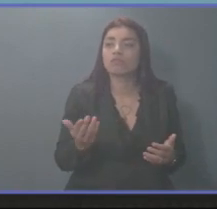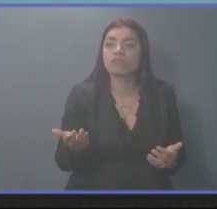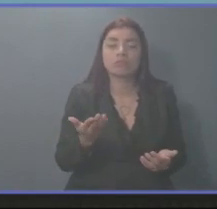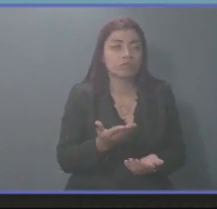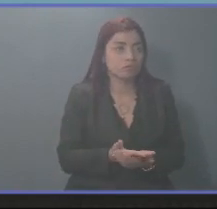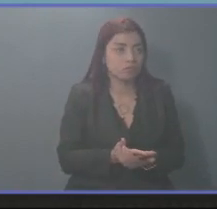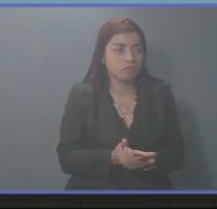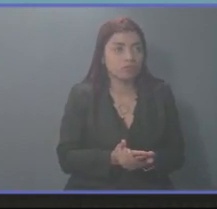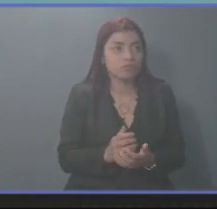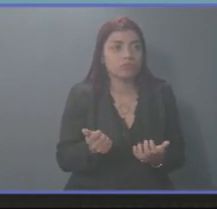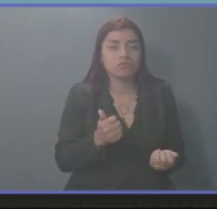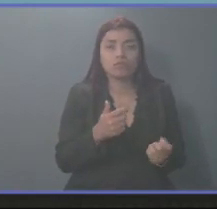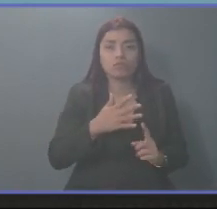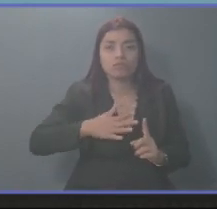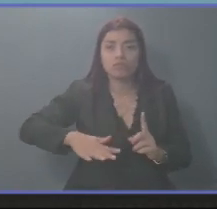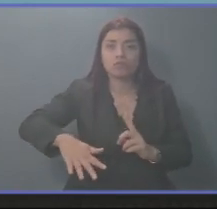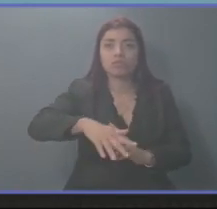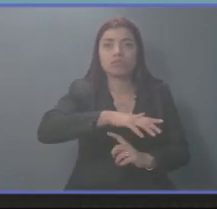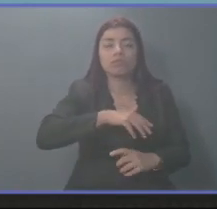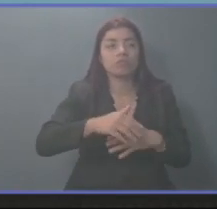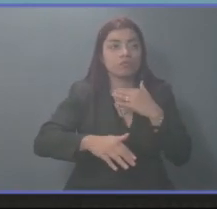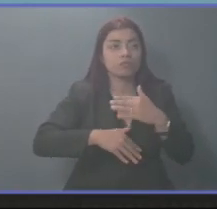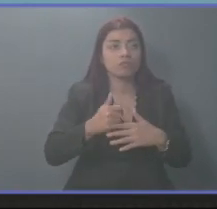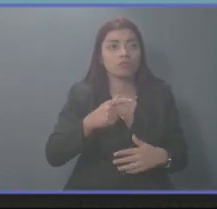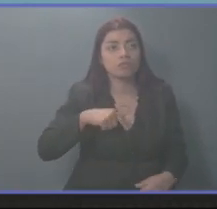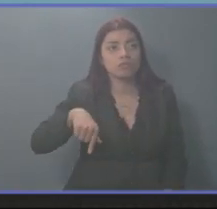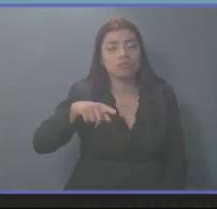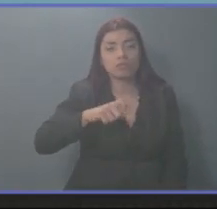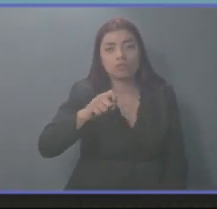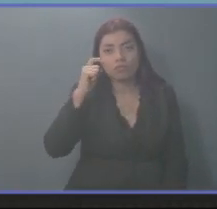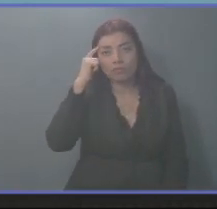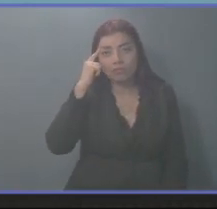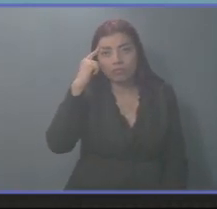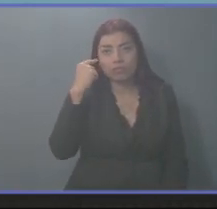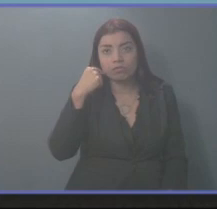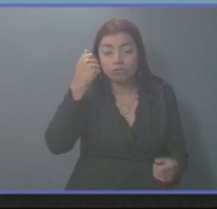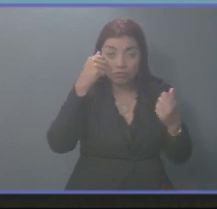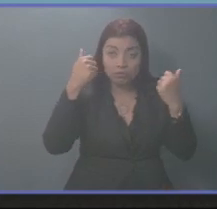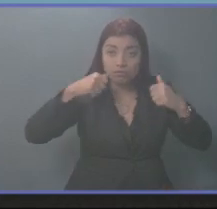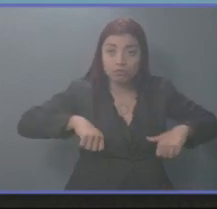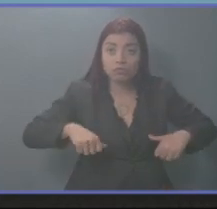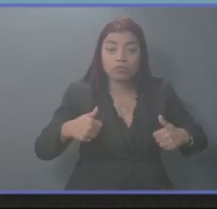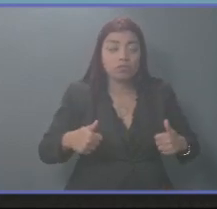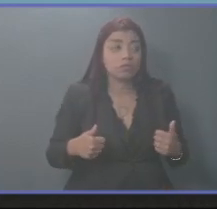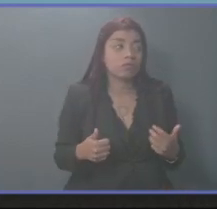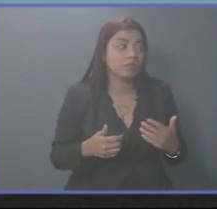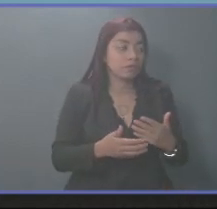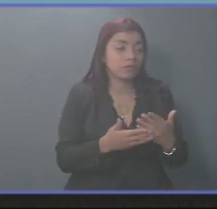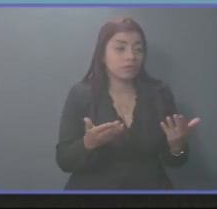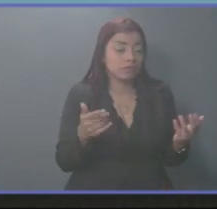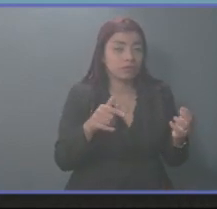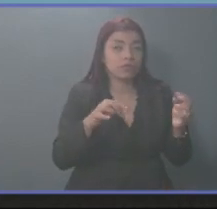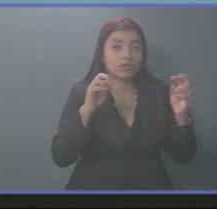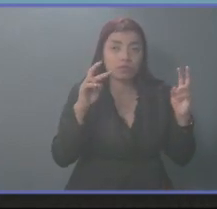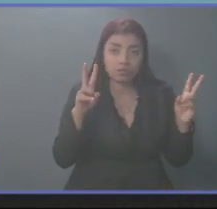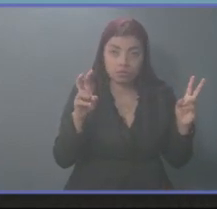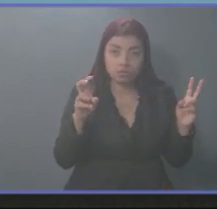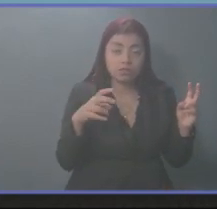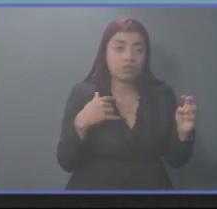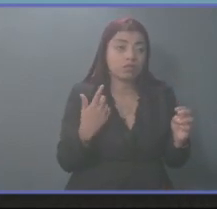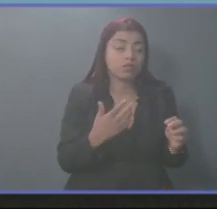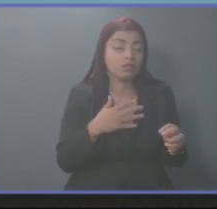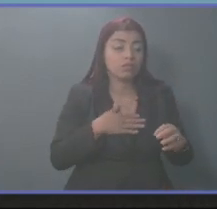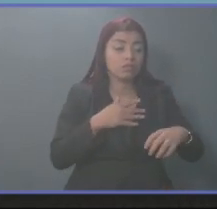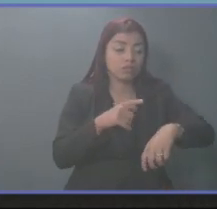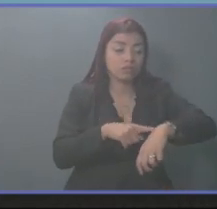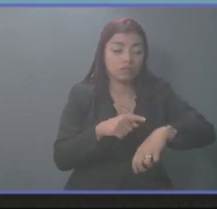plantean circunstancias que deben ser consideradas en lo que hoy estamos aprobando. Como uno de los temas que nos tomó tiempo